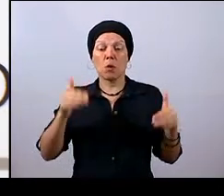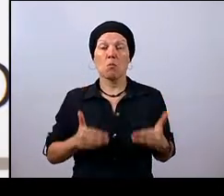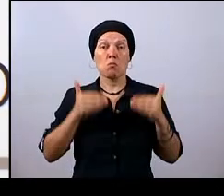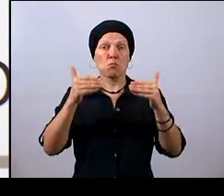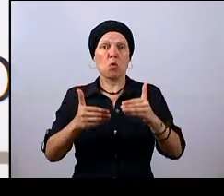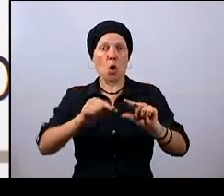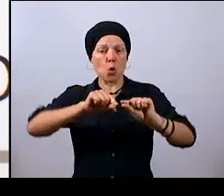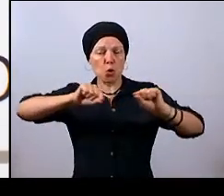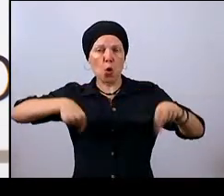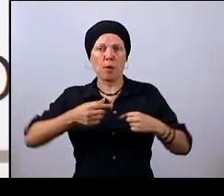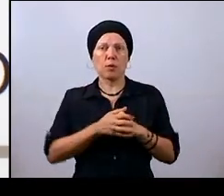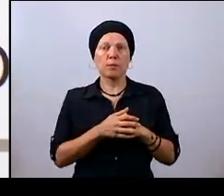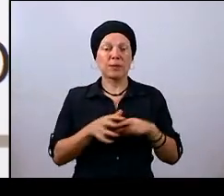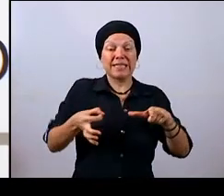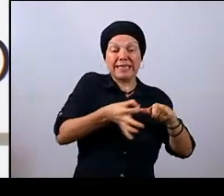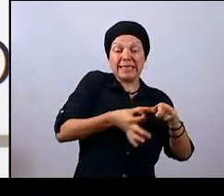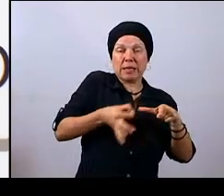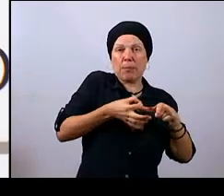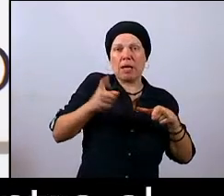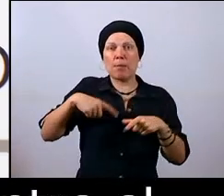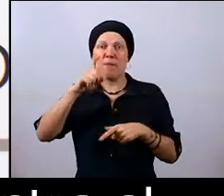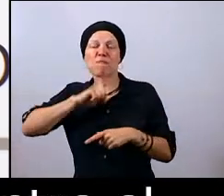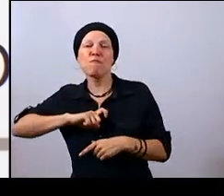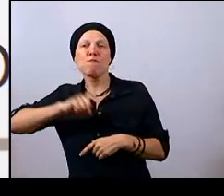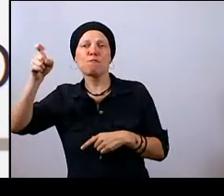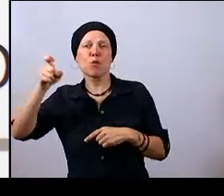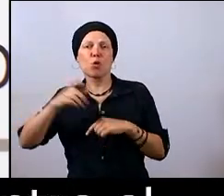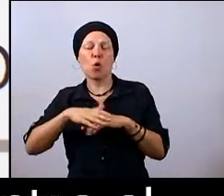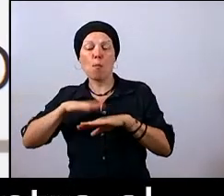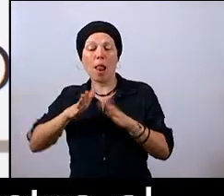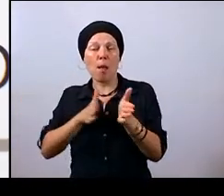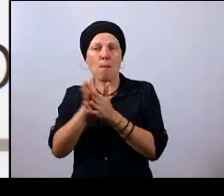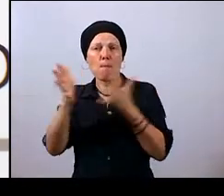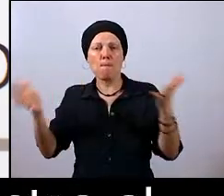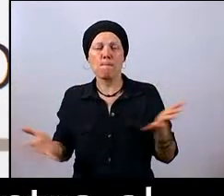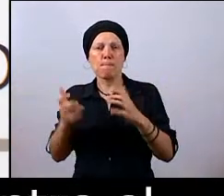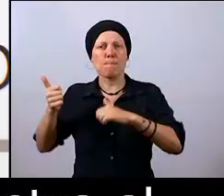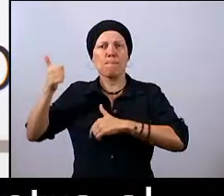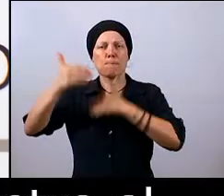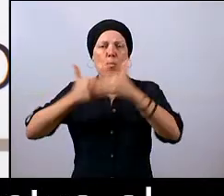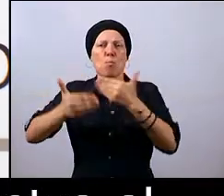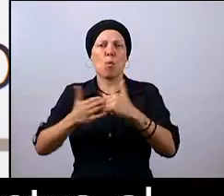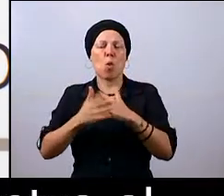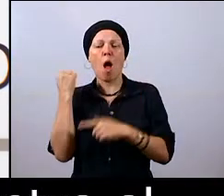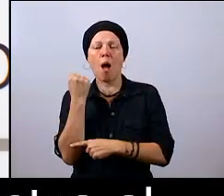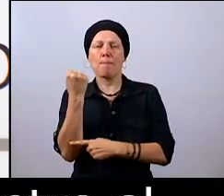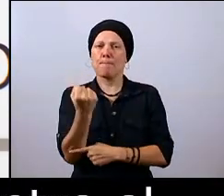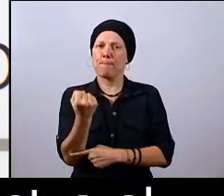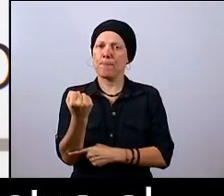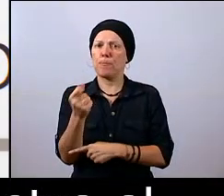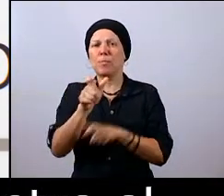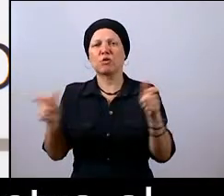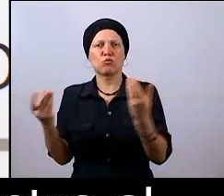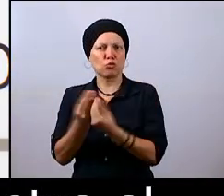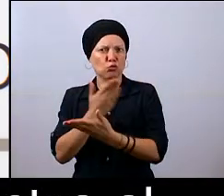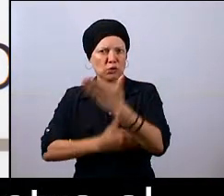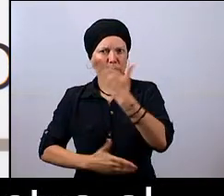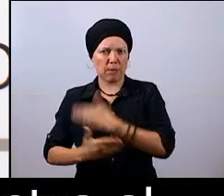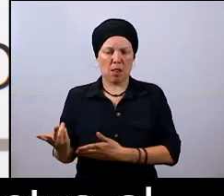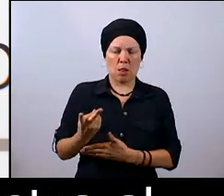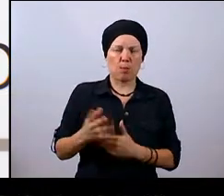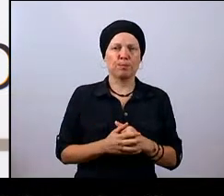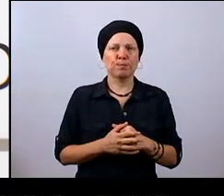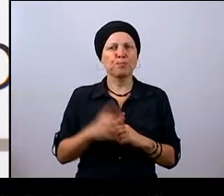convenio entre el SEPAD y la Fundación para la Promoción y Apoyo a las Personas con Discapacidad para